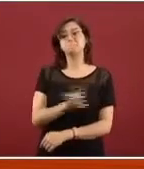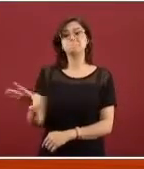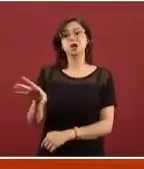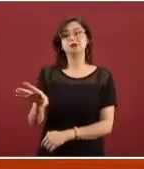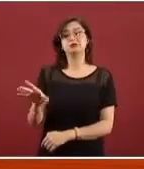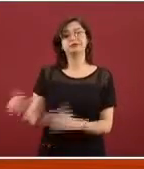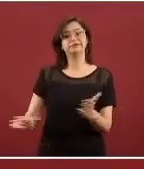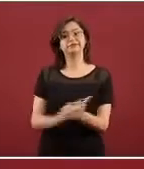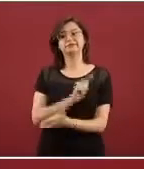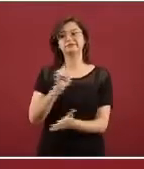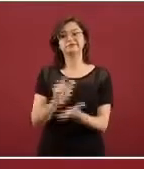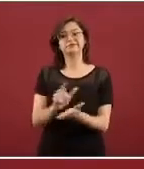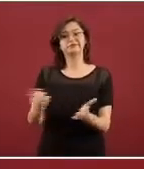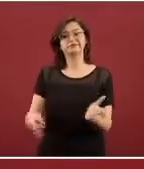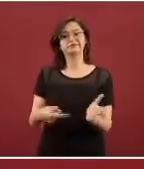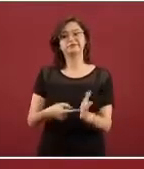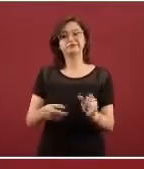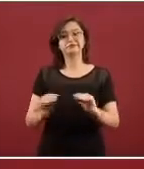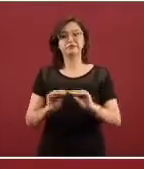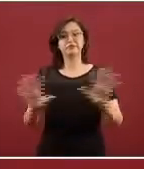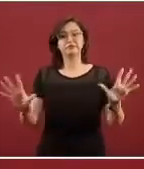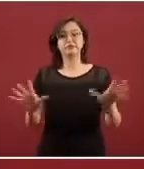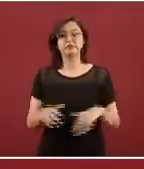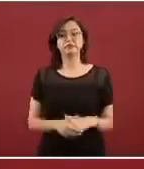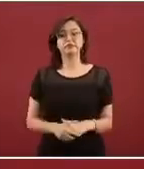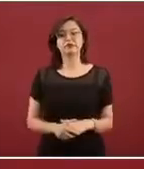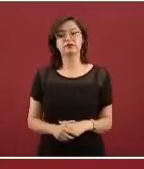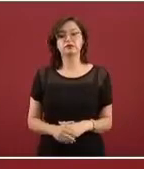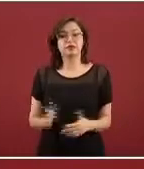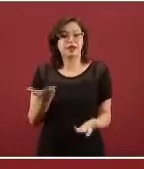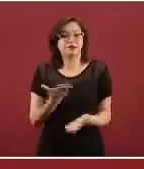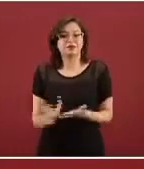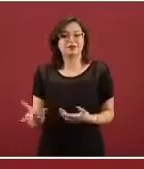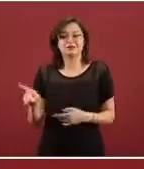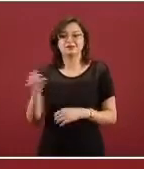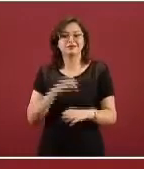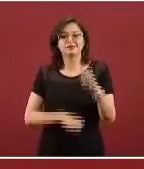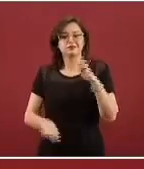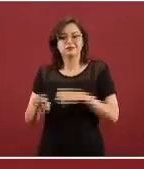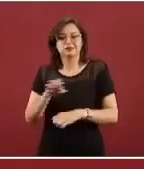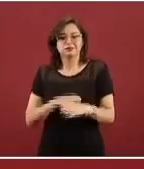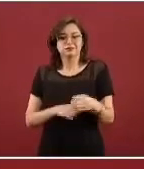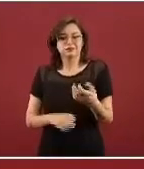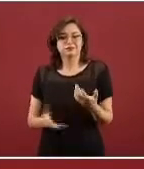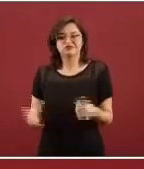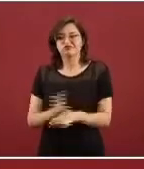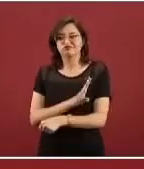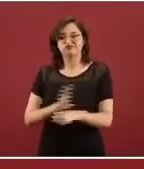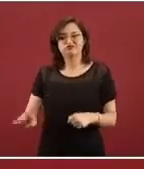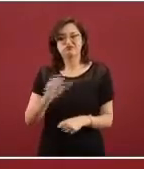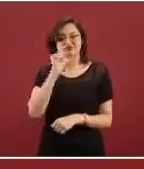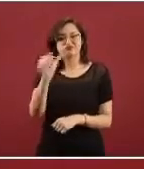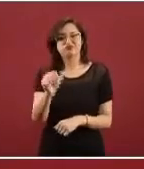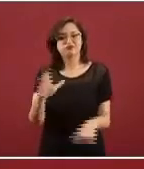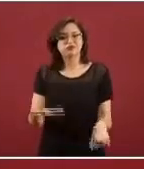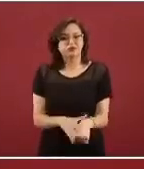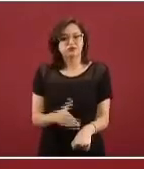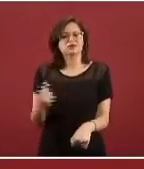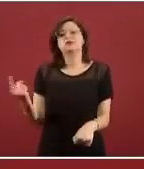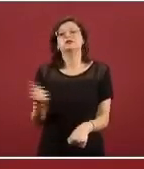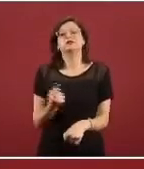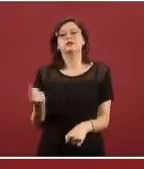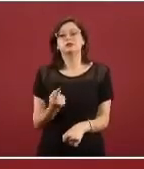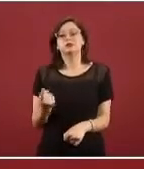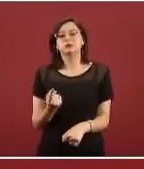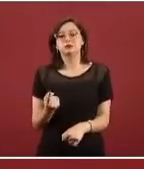clara. Además no nos conviene. No le conviene a las empresas. ¿Por qué no le conviene? Porque si